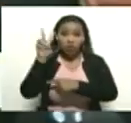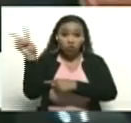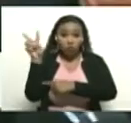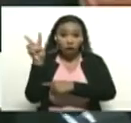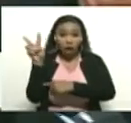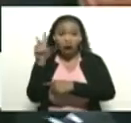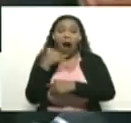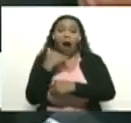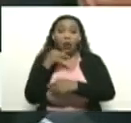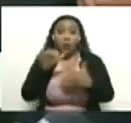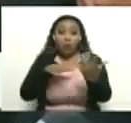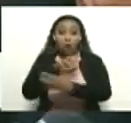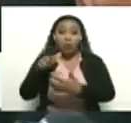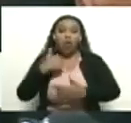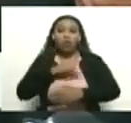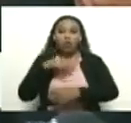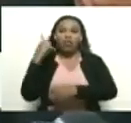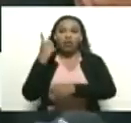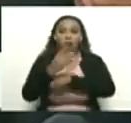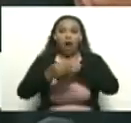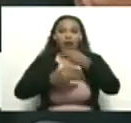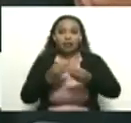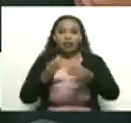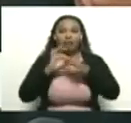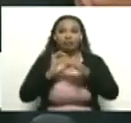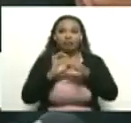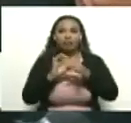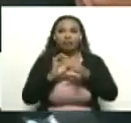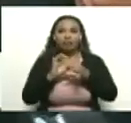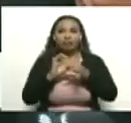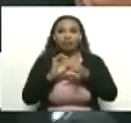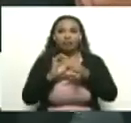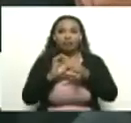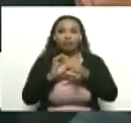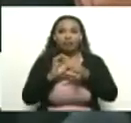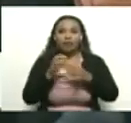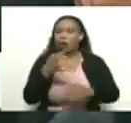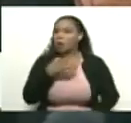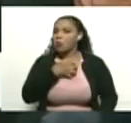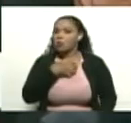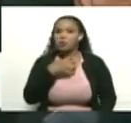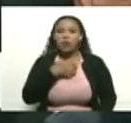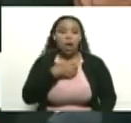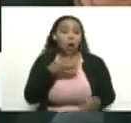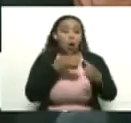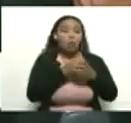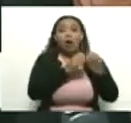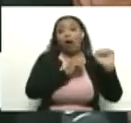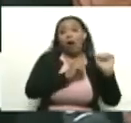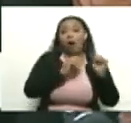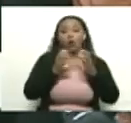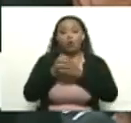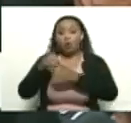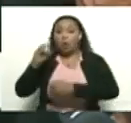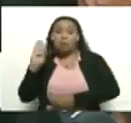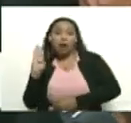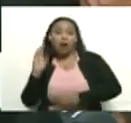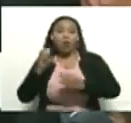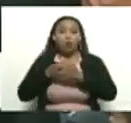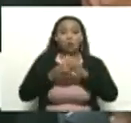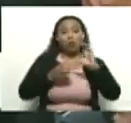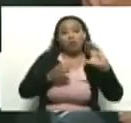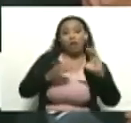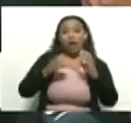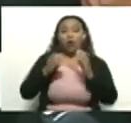unidos, a estar agarrados de la mano. Aquí no puede prevalecer el grupo A, el B, el C, el 10,